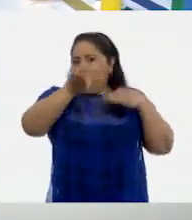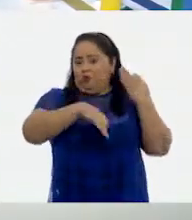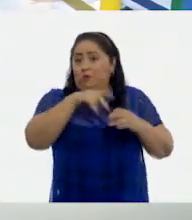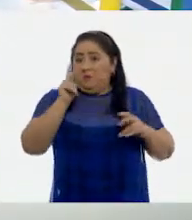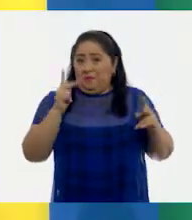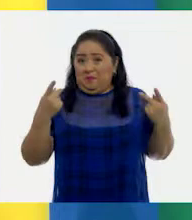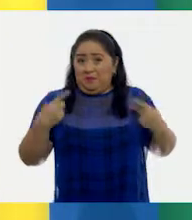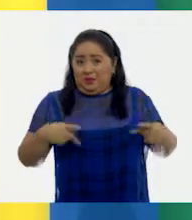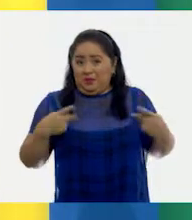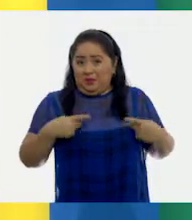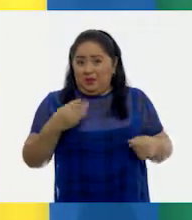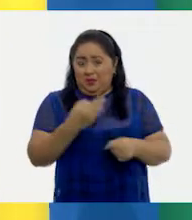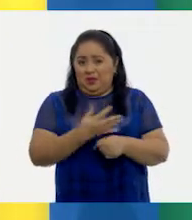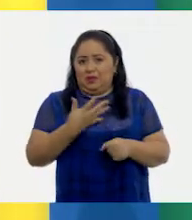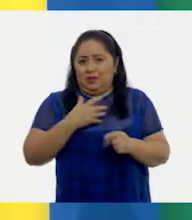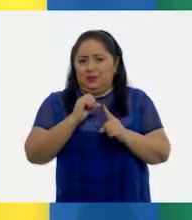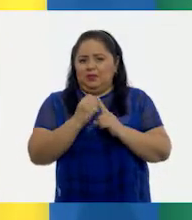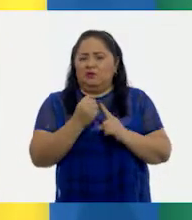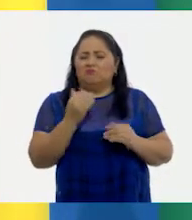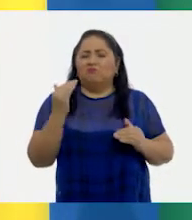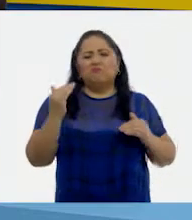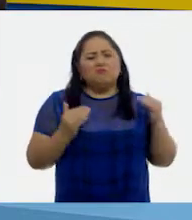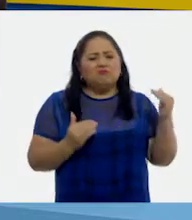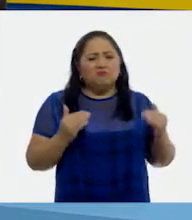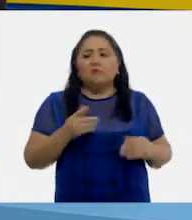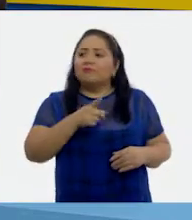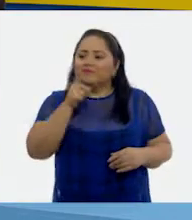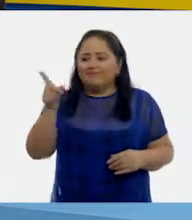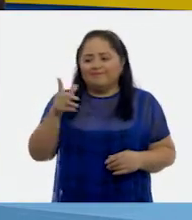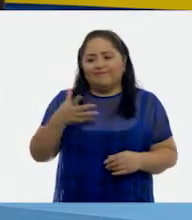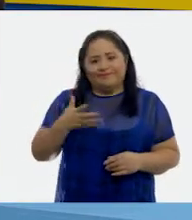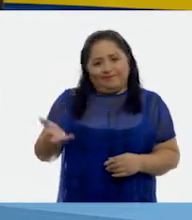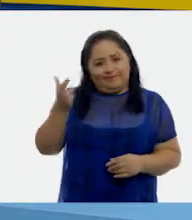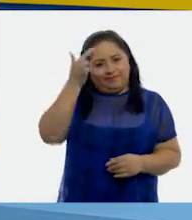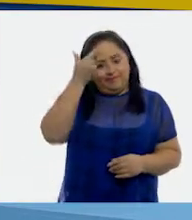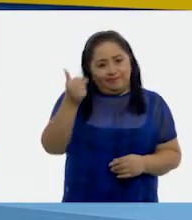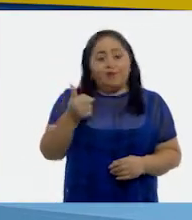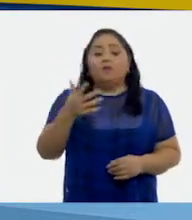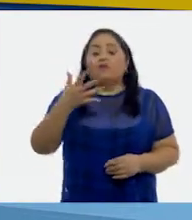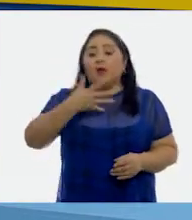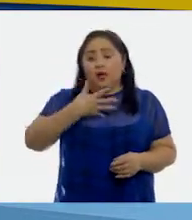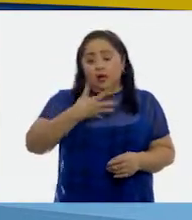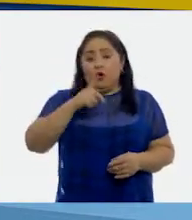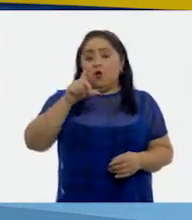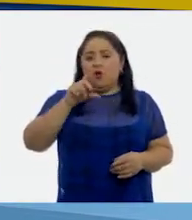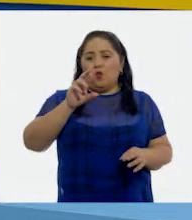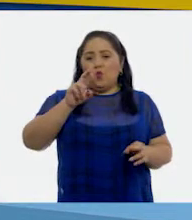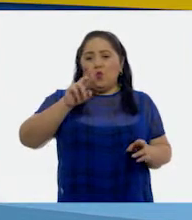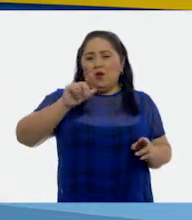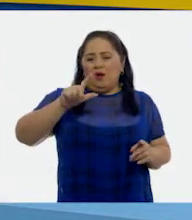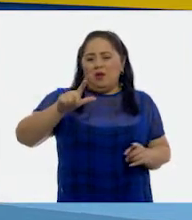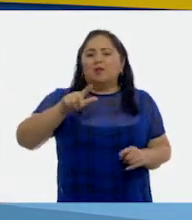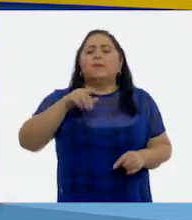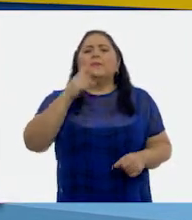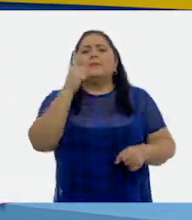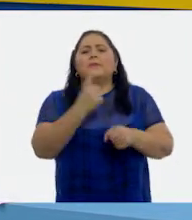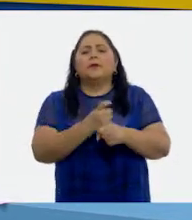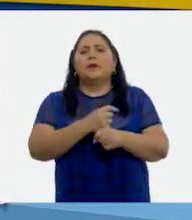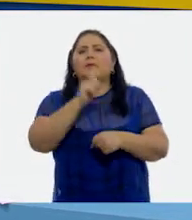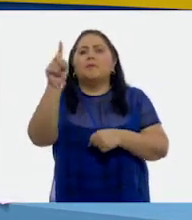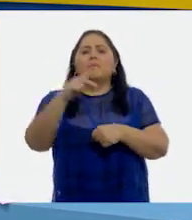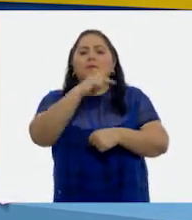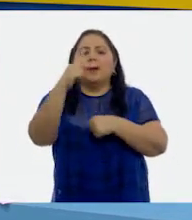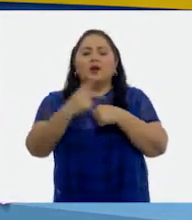tienen una situación tan desfavorable. Tienes mucha razón. Existen localidades rurales, sobre todo en los